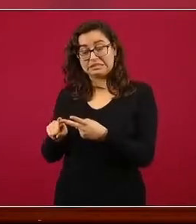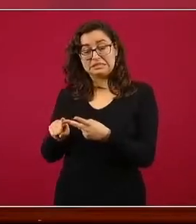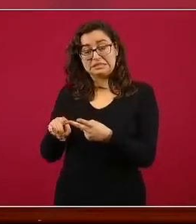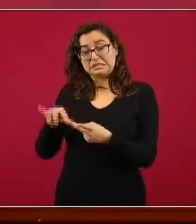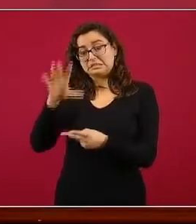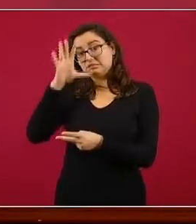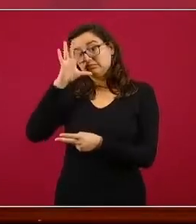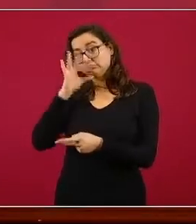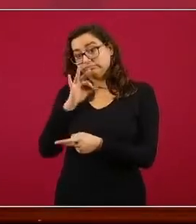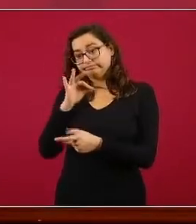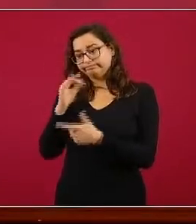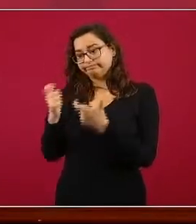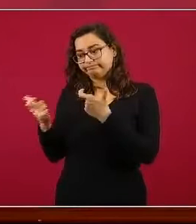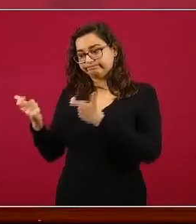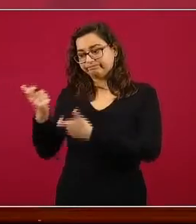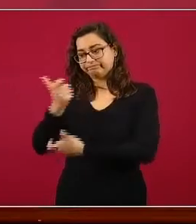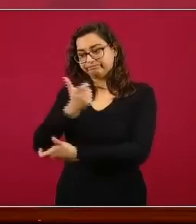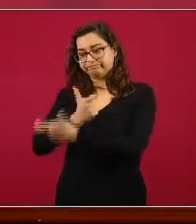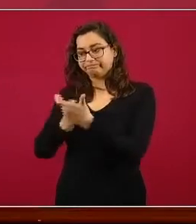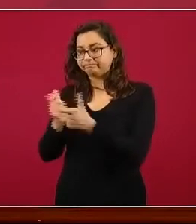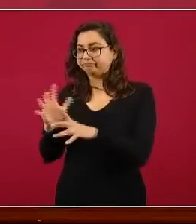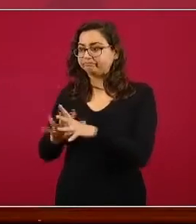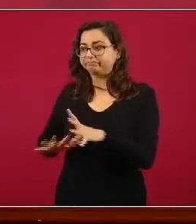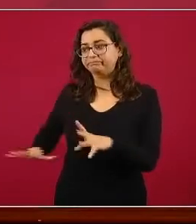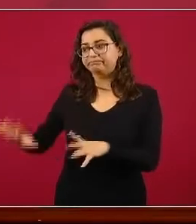es la economía y el bienestar social.